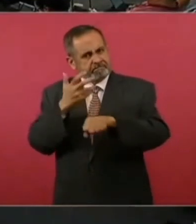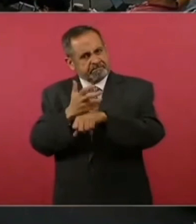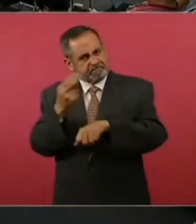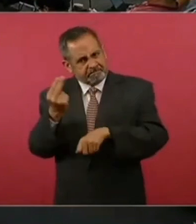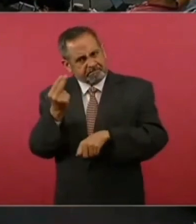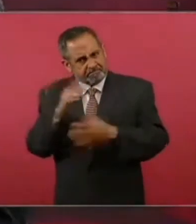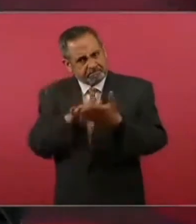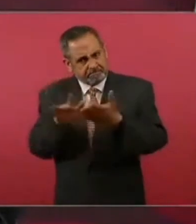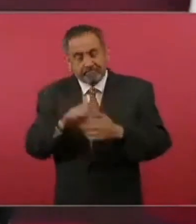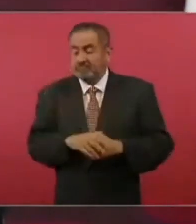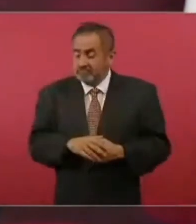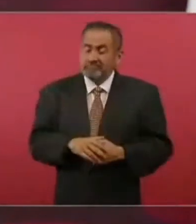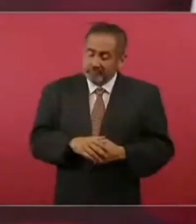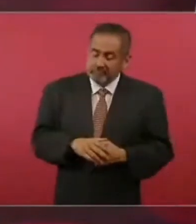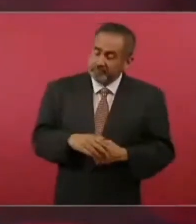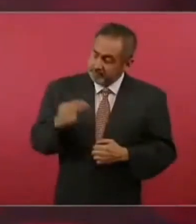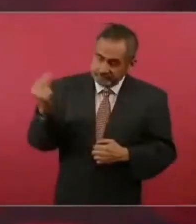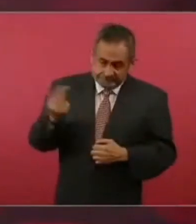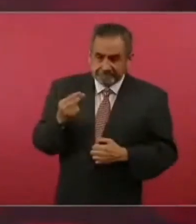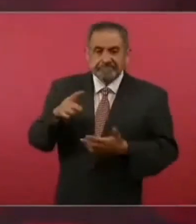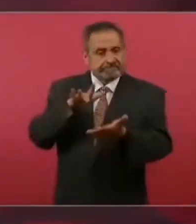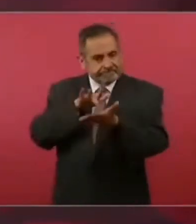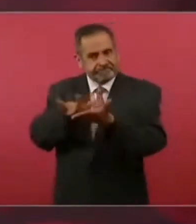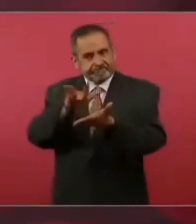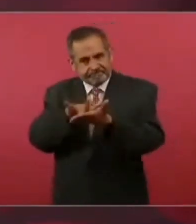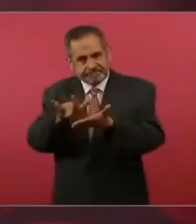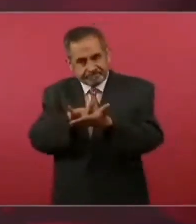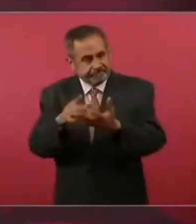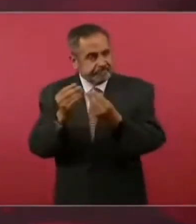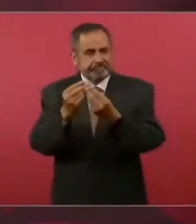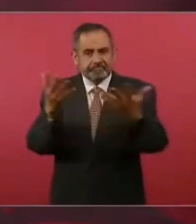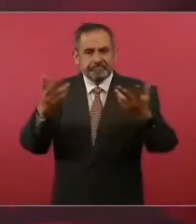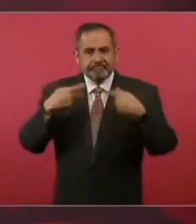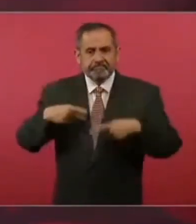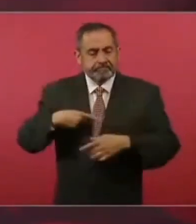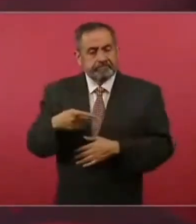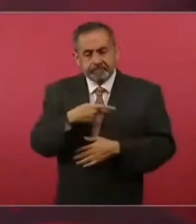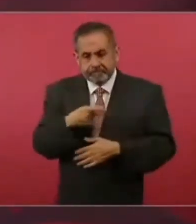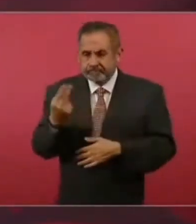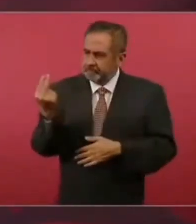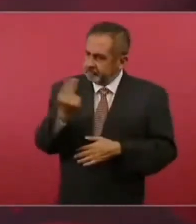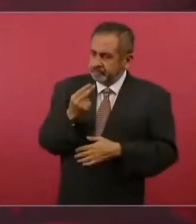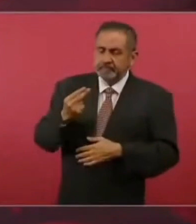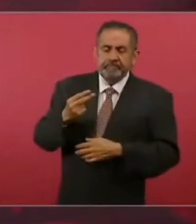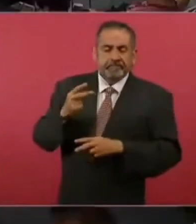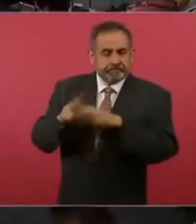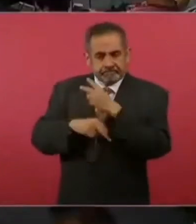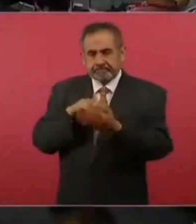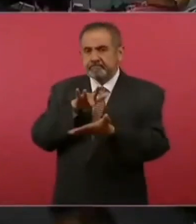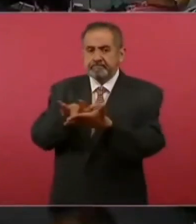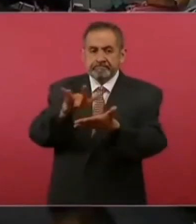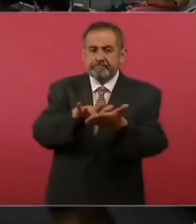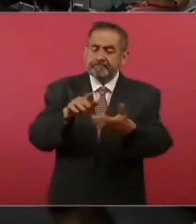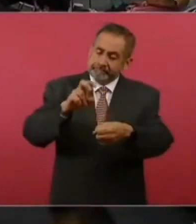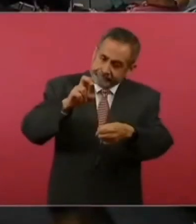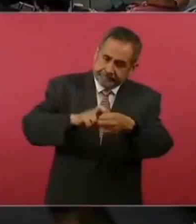increíble, hay mucha gente pobre y necesitada en Estados Unidos.